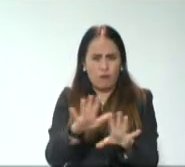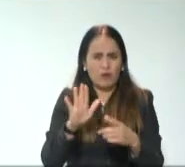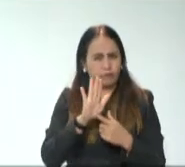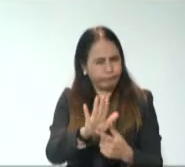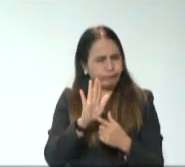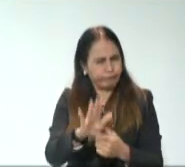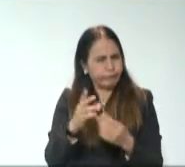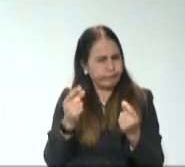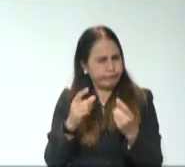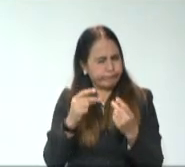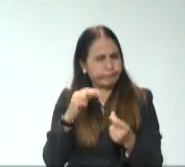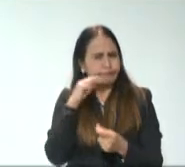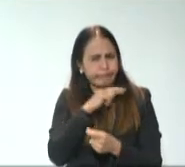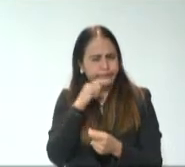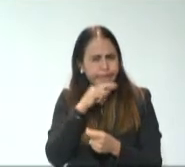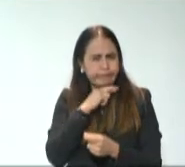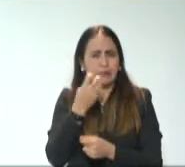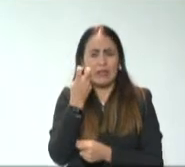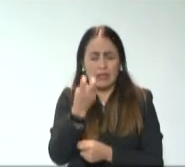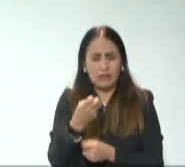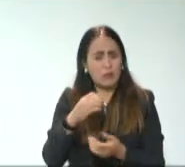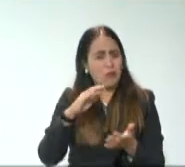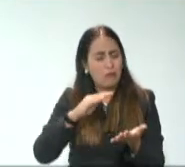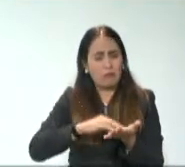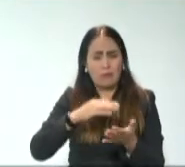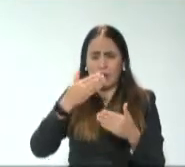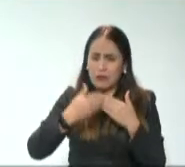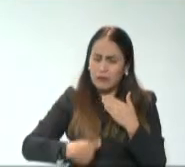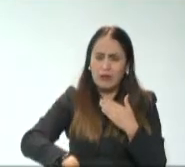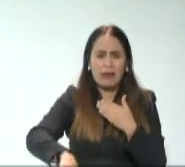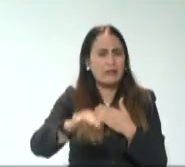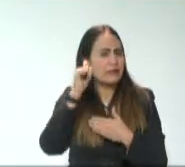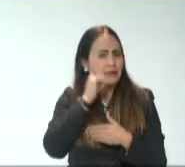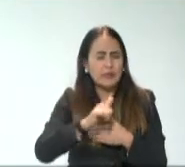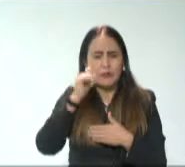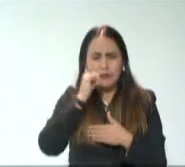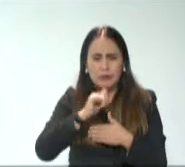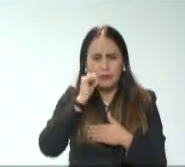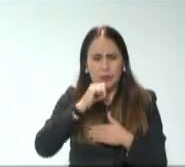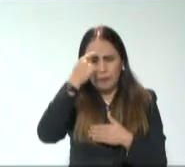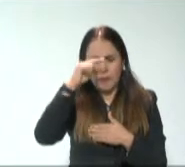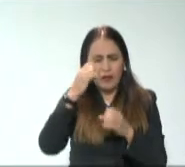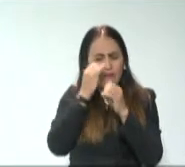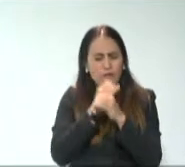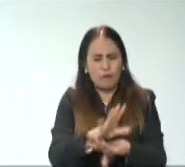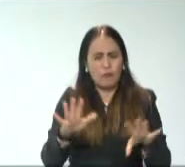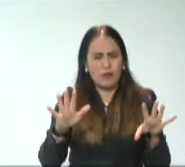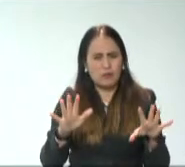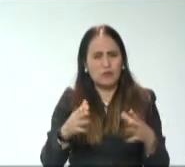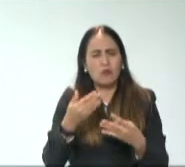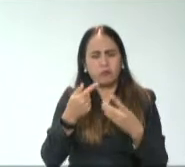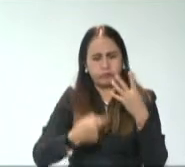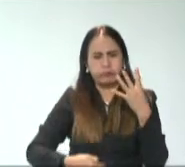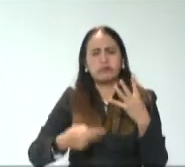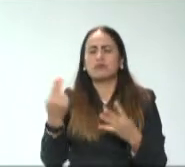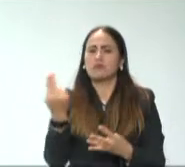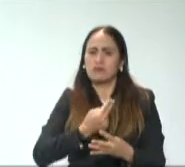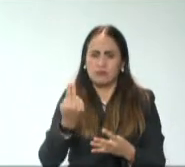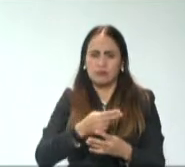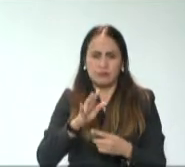transparencia que el día de hoy ha llegado a quedarse y que es necesaria para tener al alcance toda la información que el día de hoy inclusive